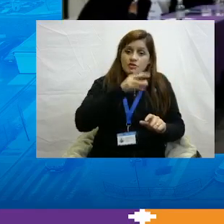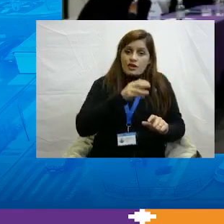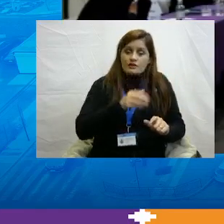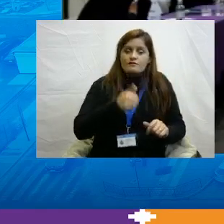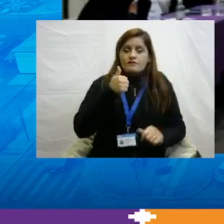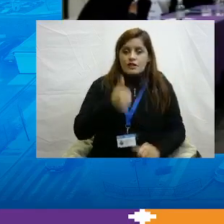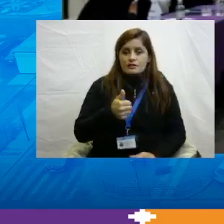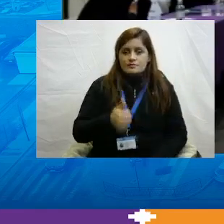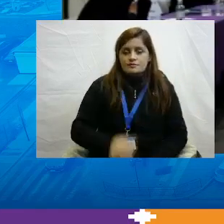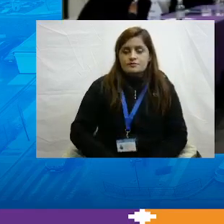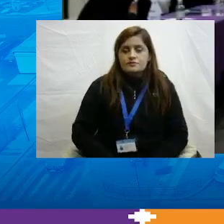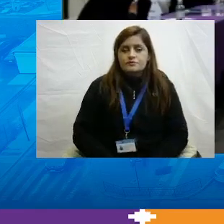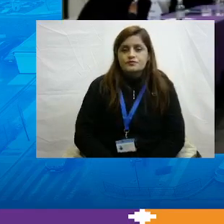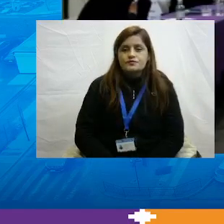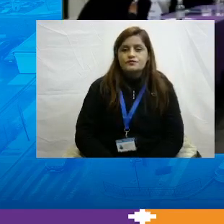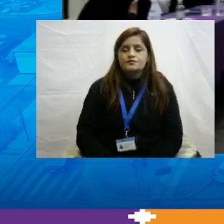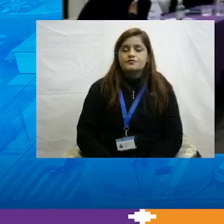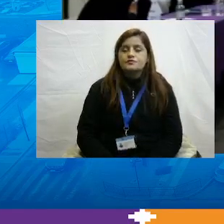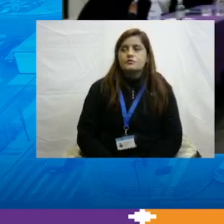eficiente.